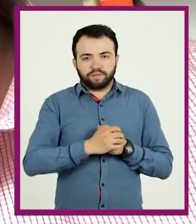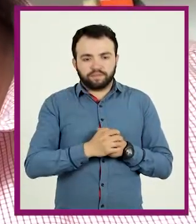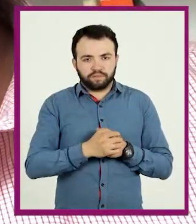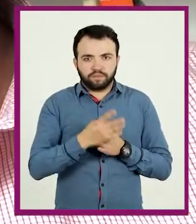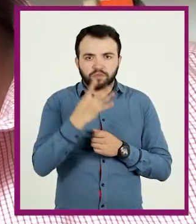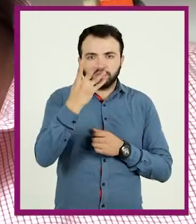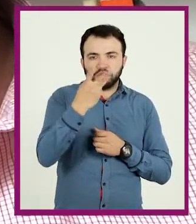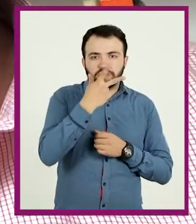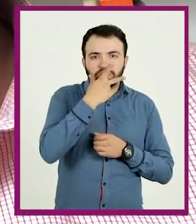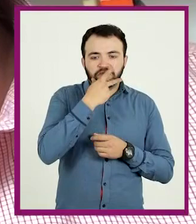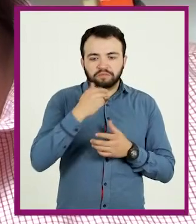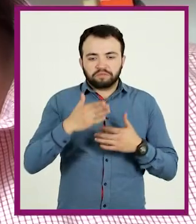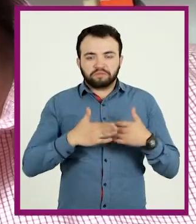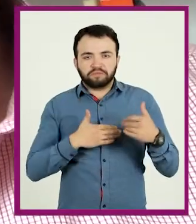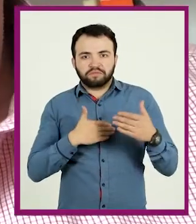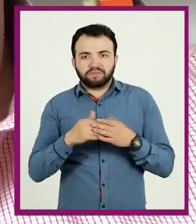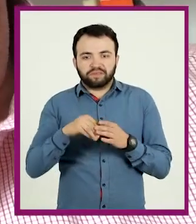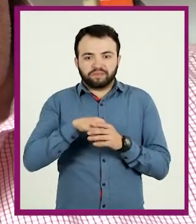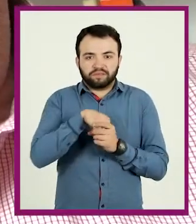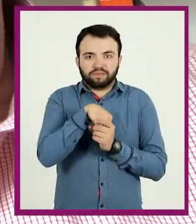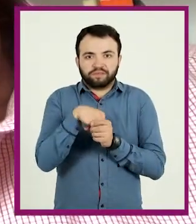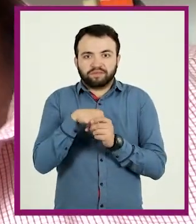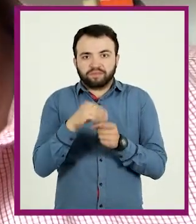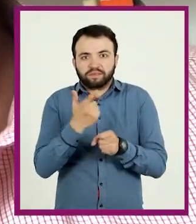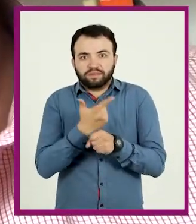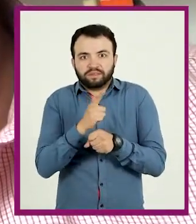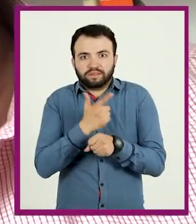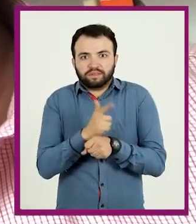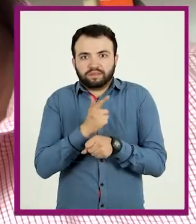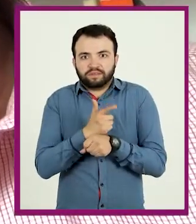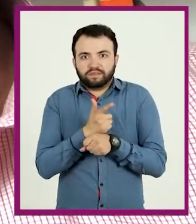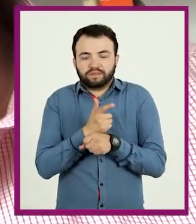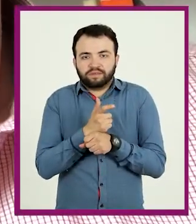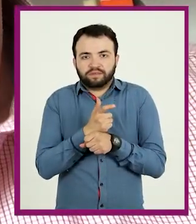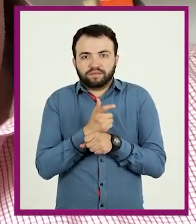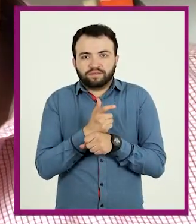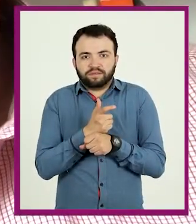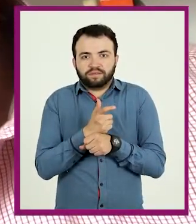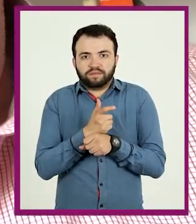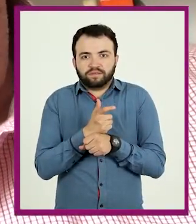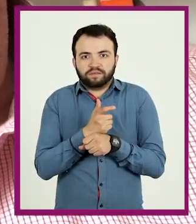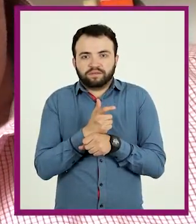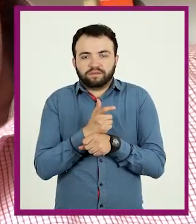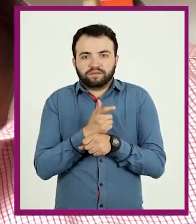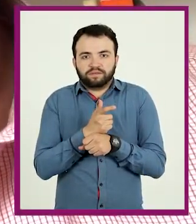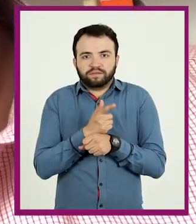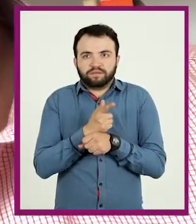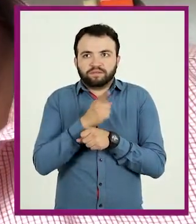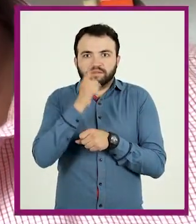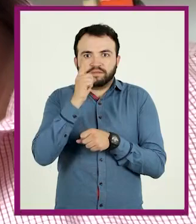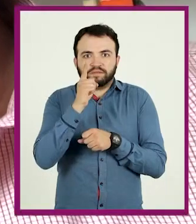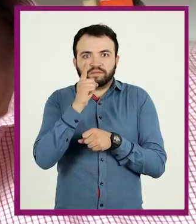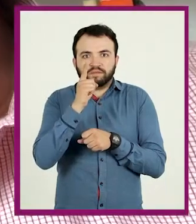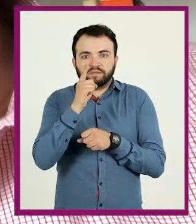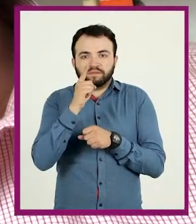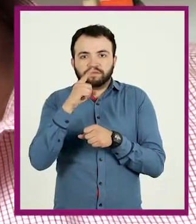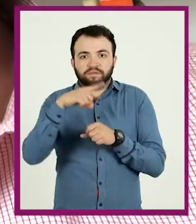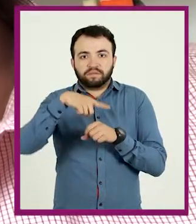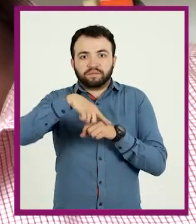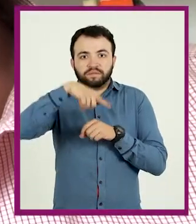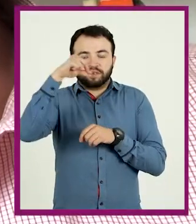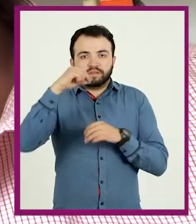Los 4 hombres iban apretujados en el taxi. En París helaba. A